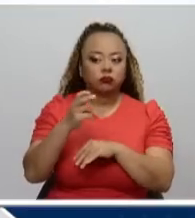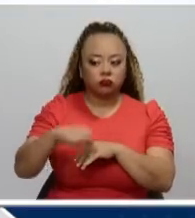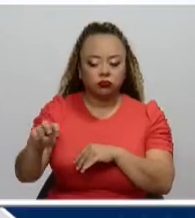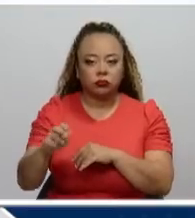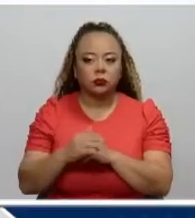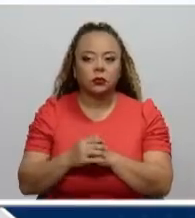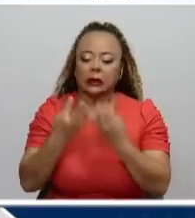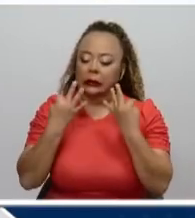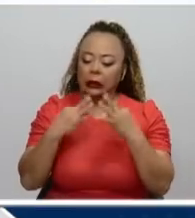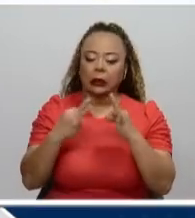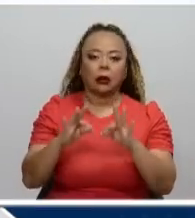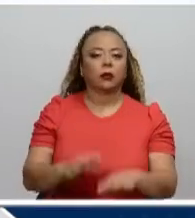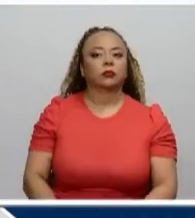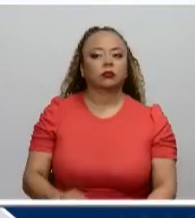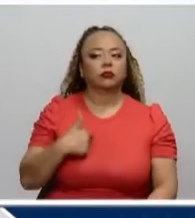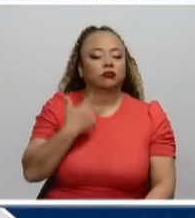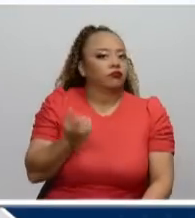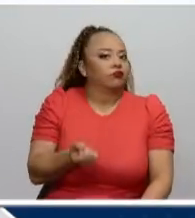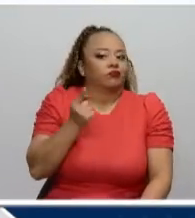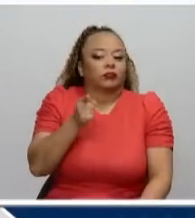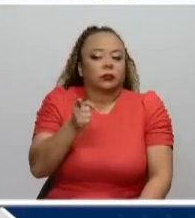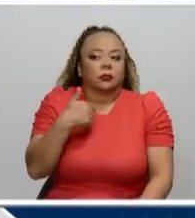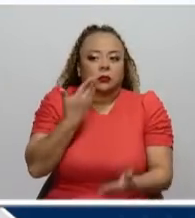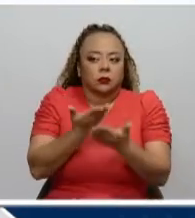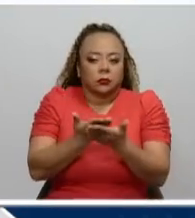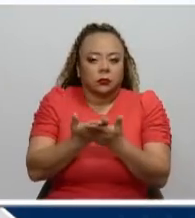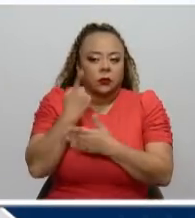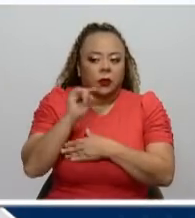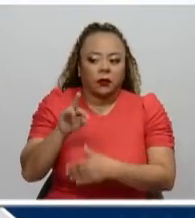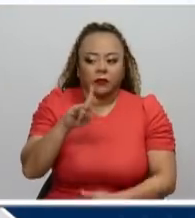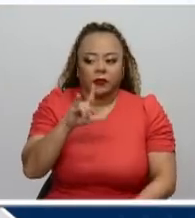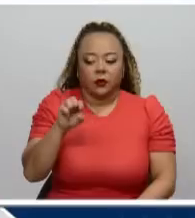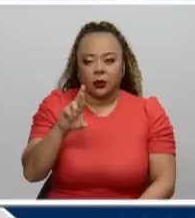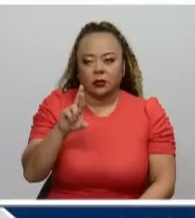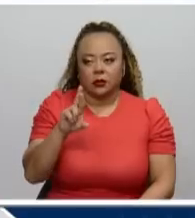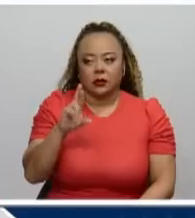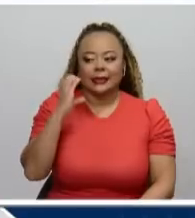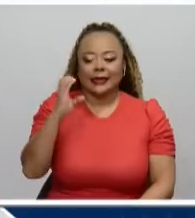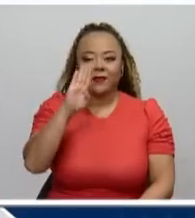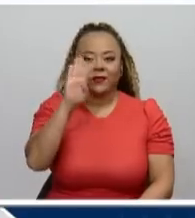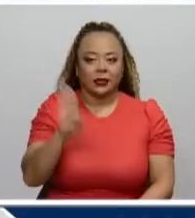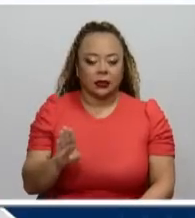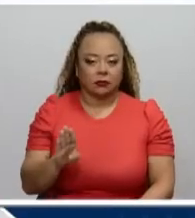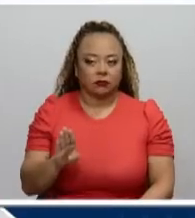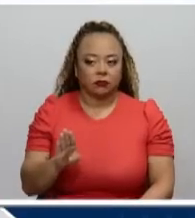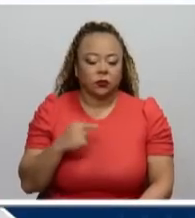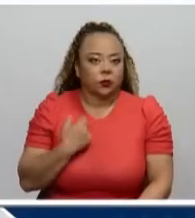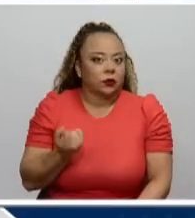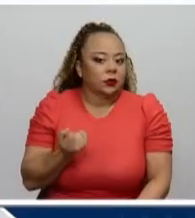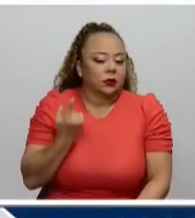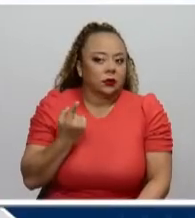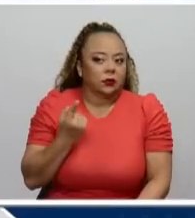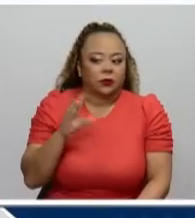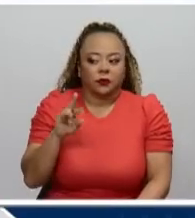Sí claro lo ha tratado de transferir Yo no entendí Aquí aquí llegó una oferta porque la serie C de Brasil yo no entiendo cómo